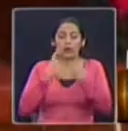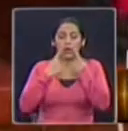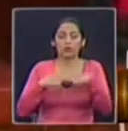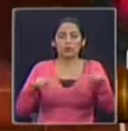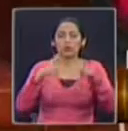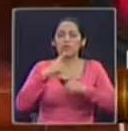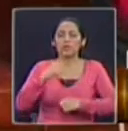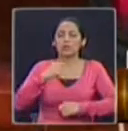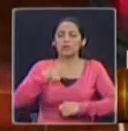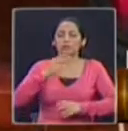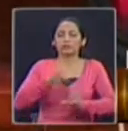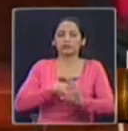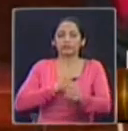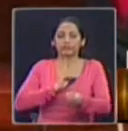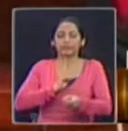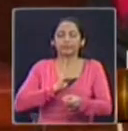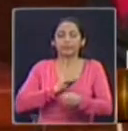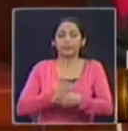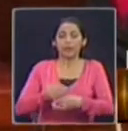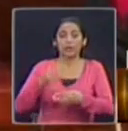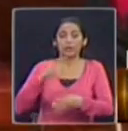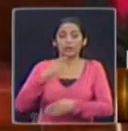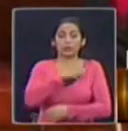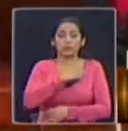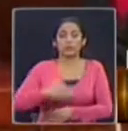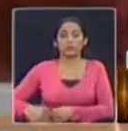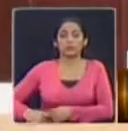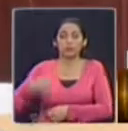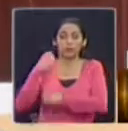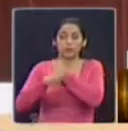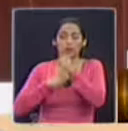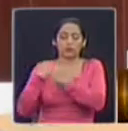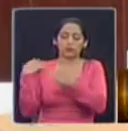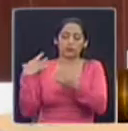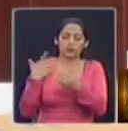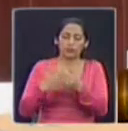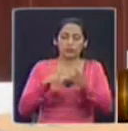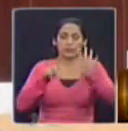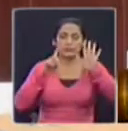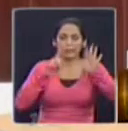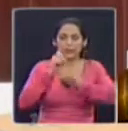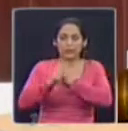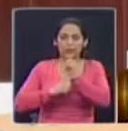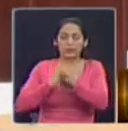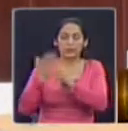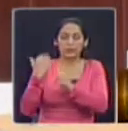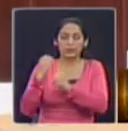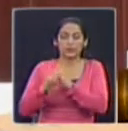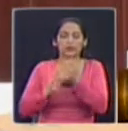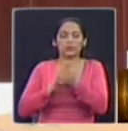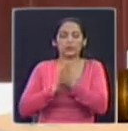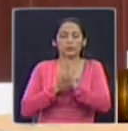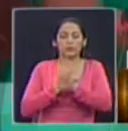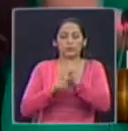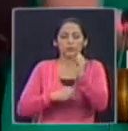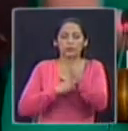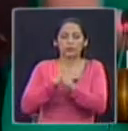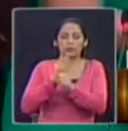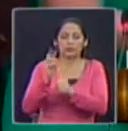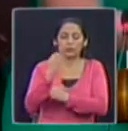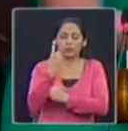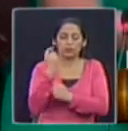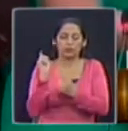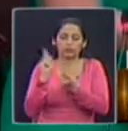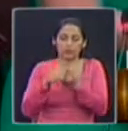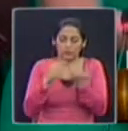a la presidencia, al haber cumplido además el periodo de 6 años que arrancó en noviembre de 2011. Luego